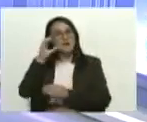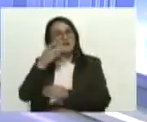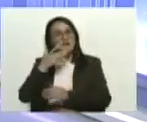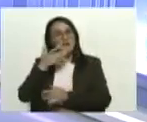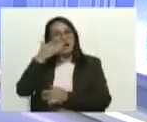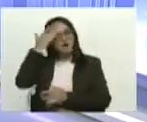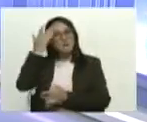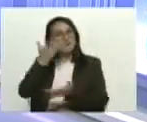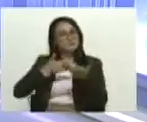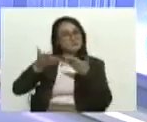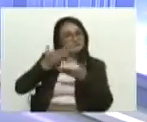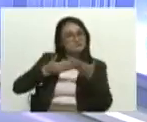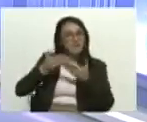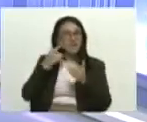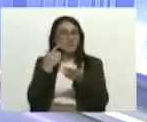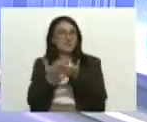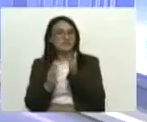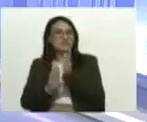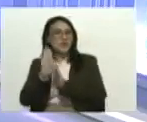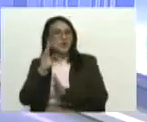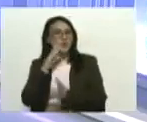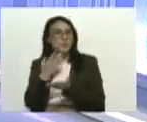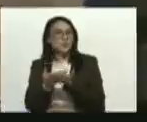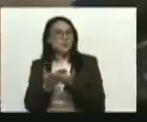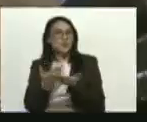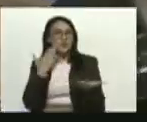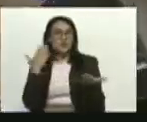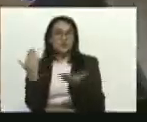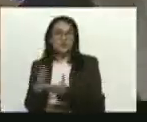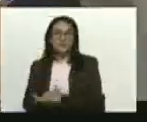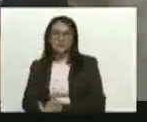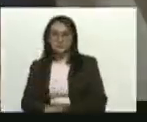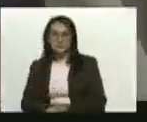ideas y desarrollo de propuestas.